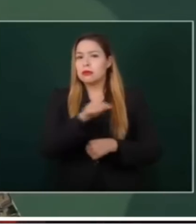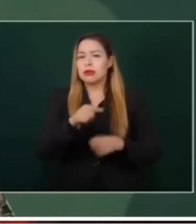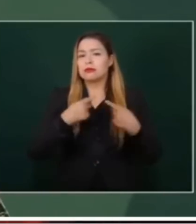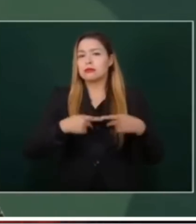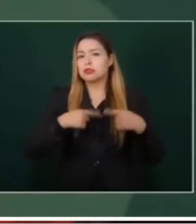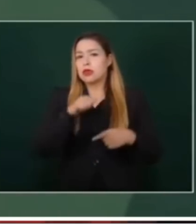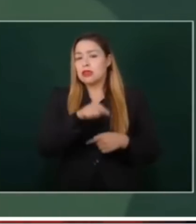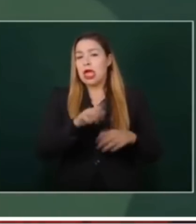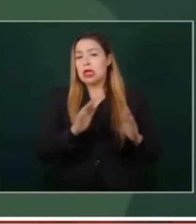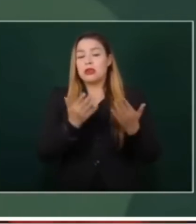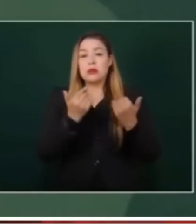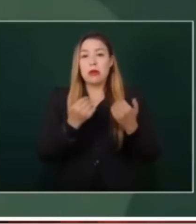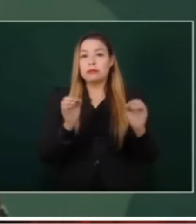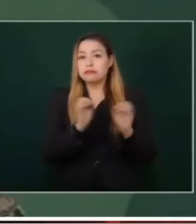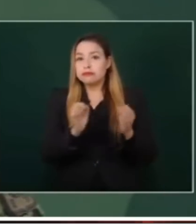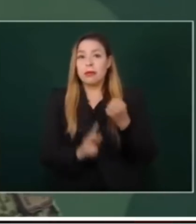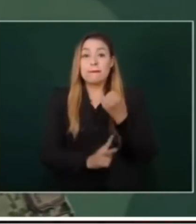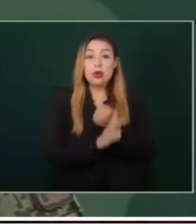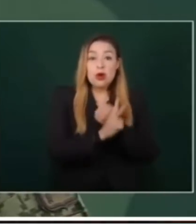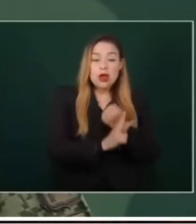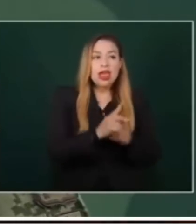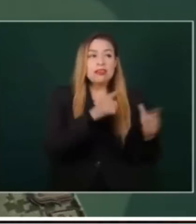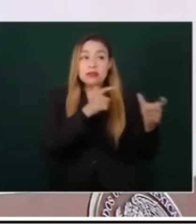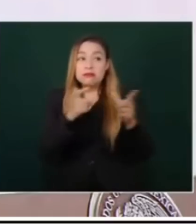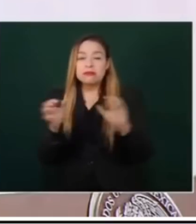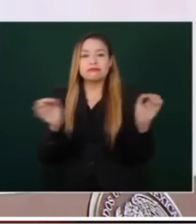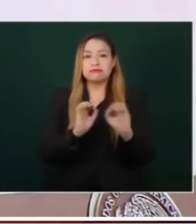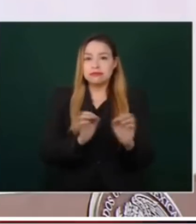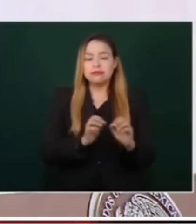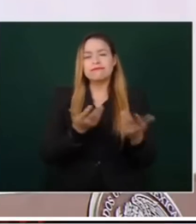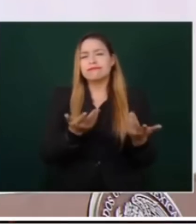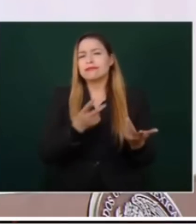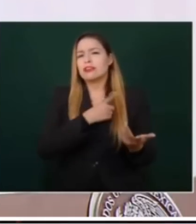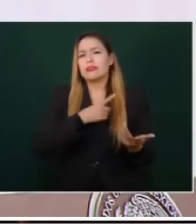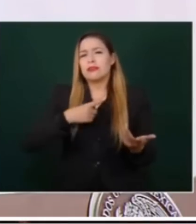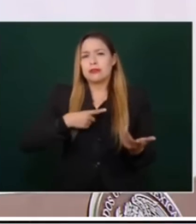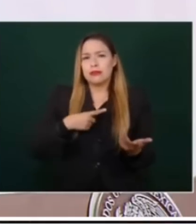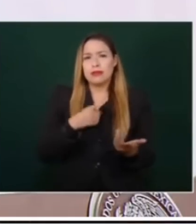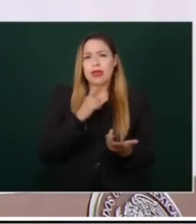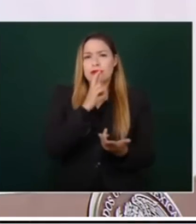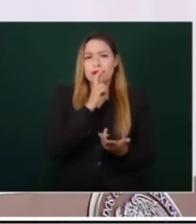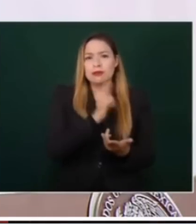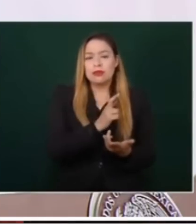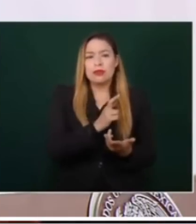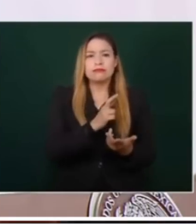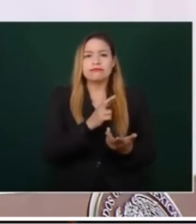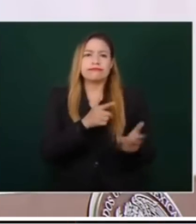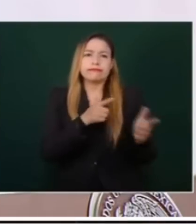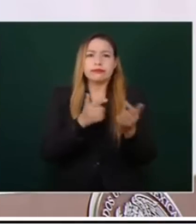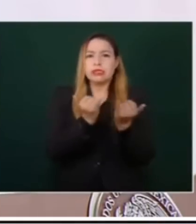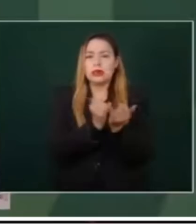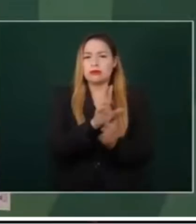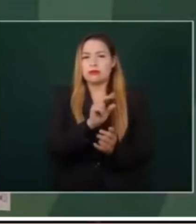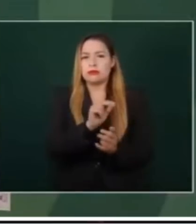no había una agresión armada, no había por qué responder con la fuerza, y